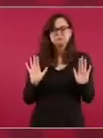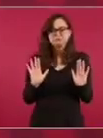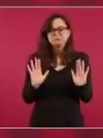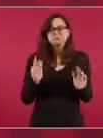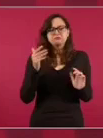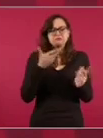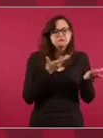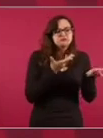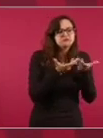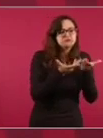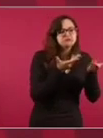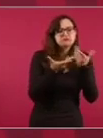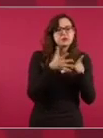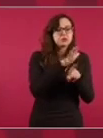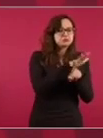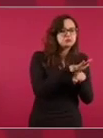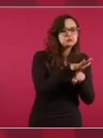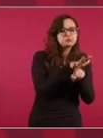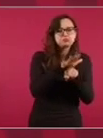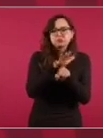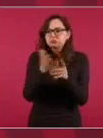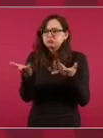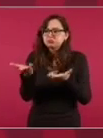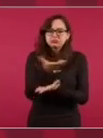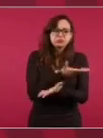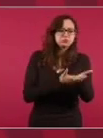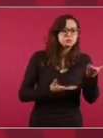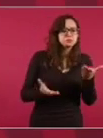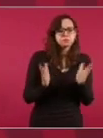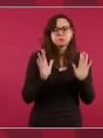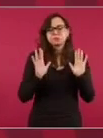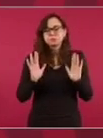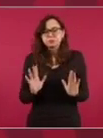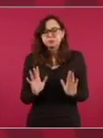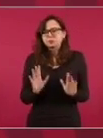imposición, no hay